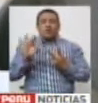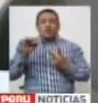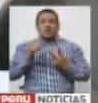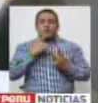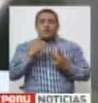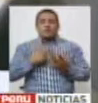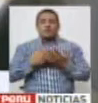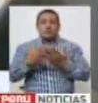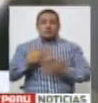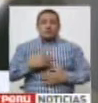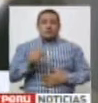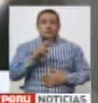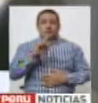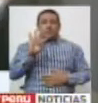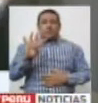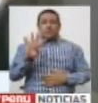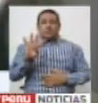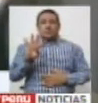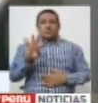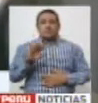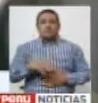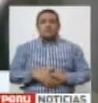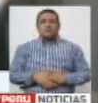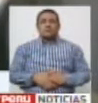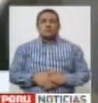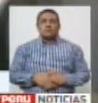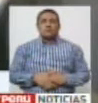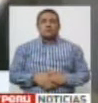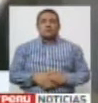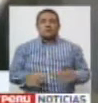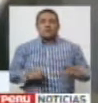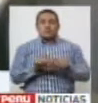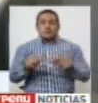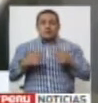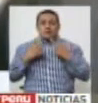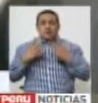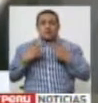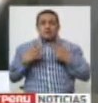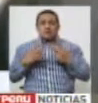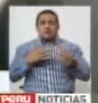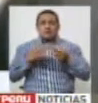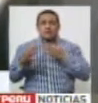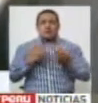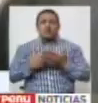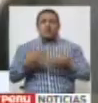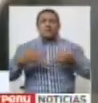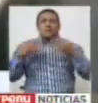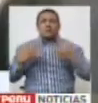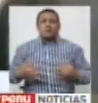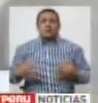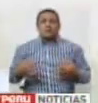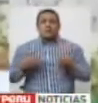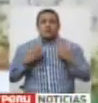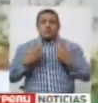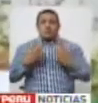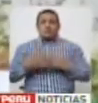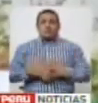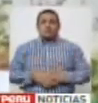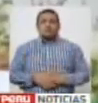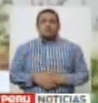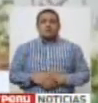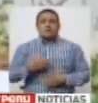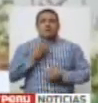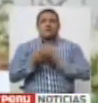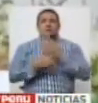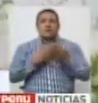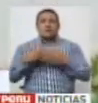un varón de 34 años en Jaén y que se confirmó que tenía Zika.